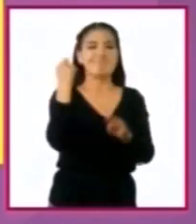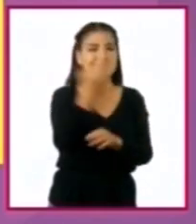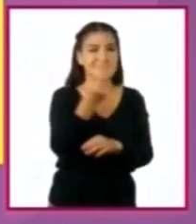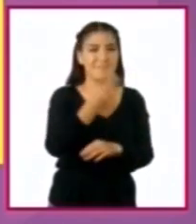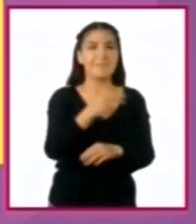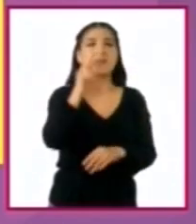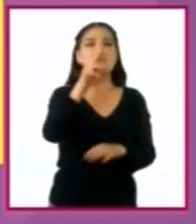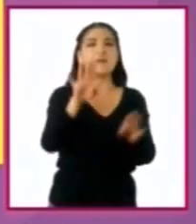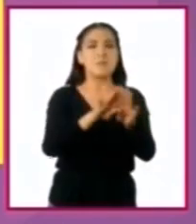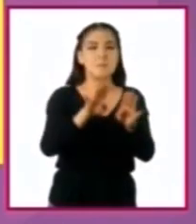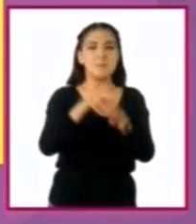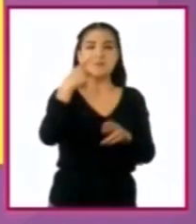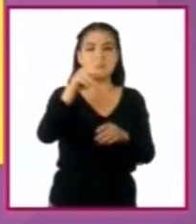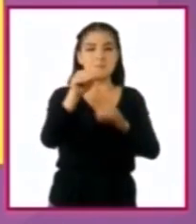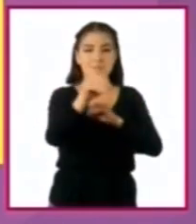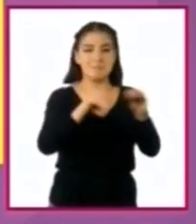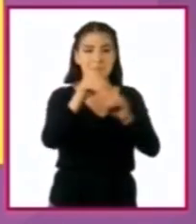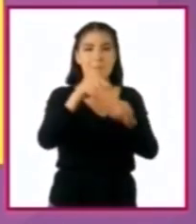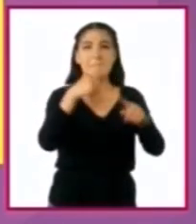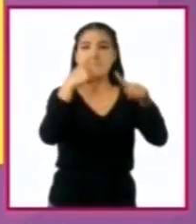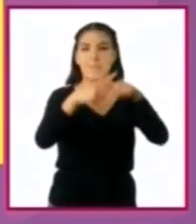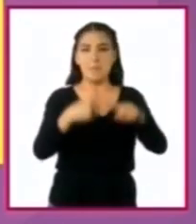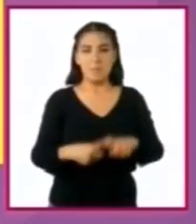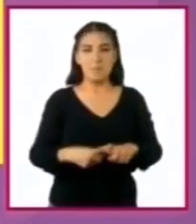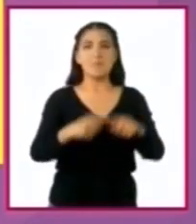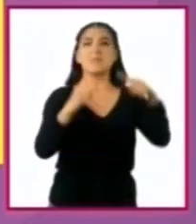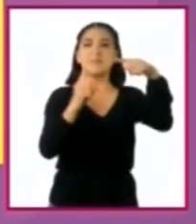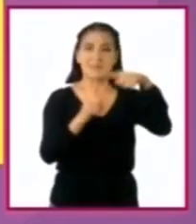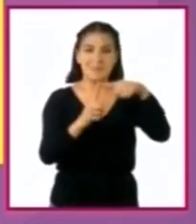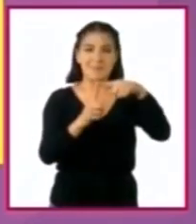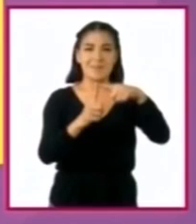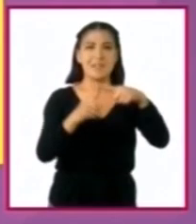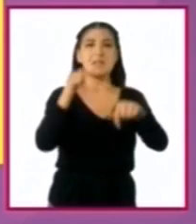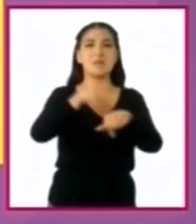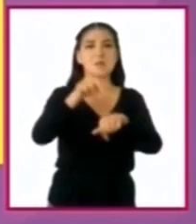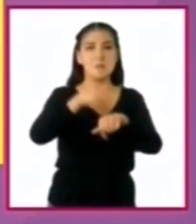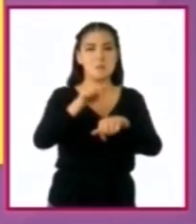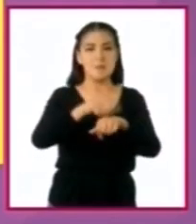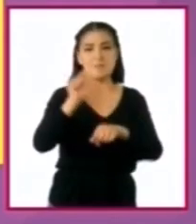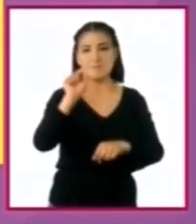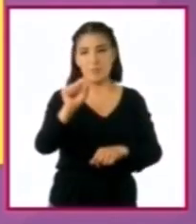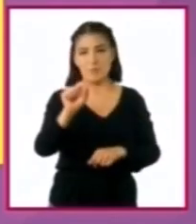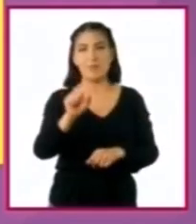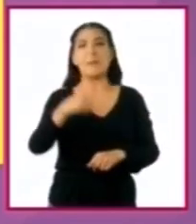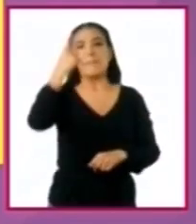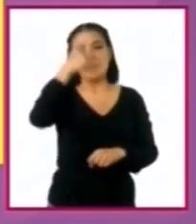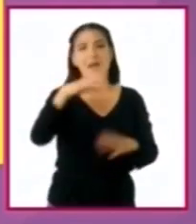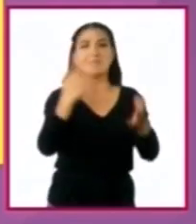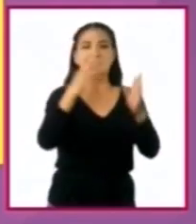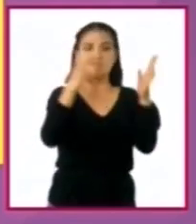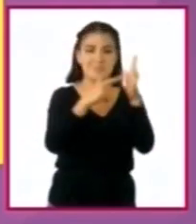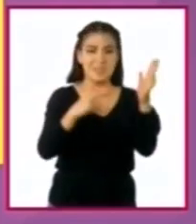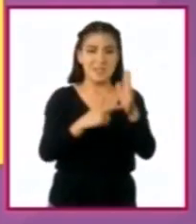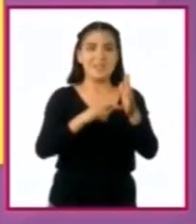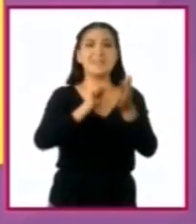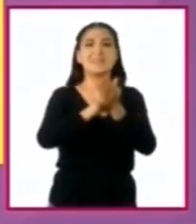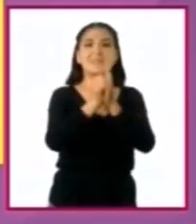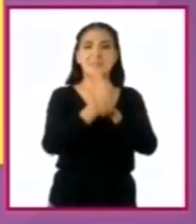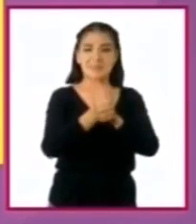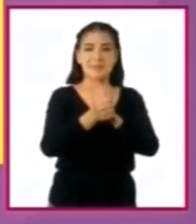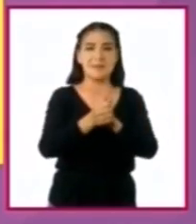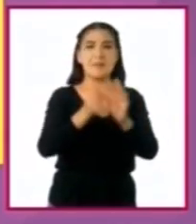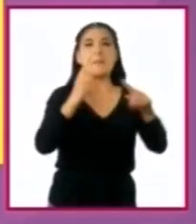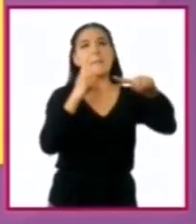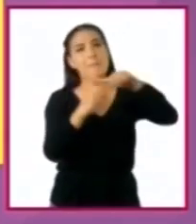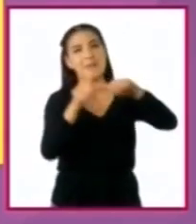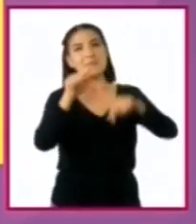desarrolló el cálculo aritmético de la multiplicación y división de números decimales, aplicando la regla de los signos, dando la solución a